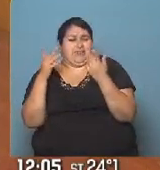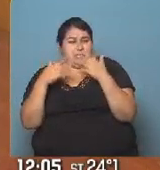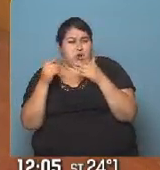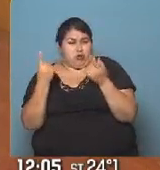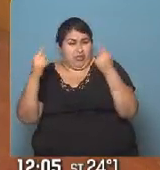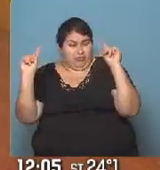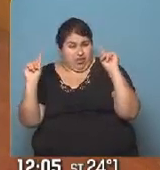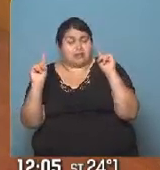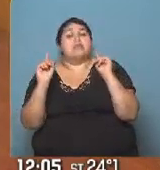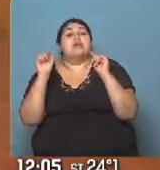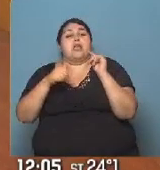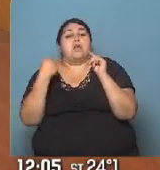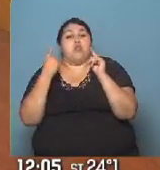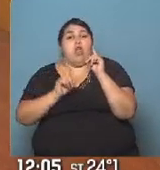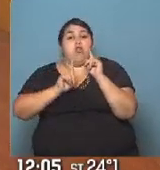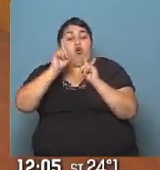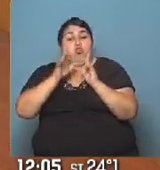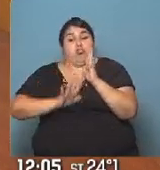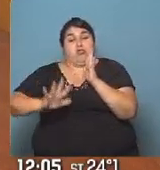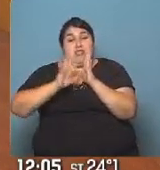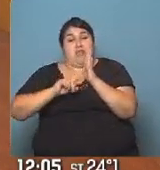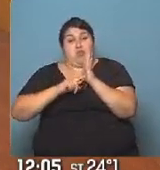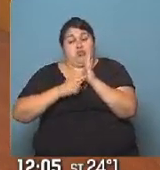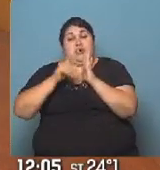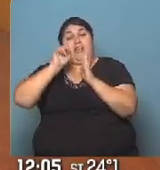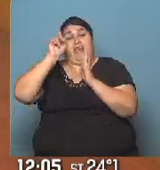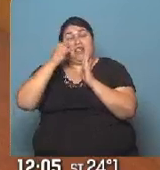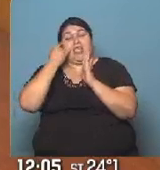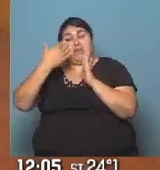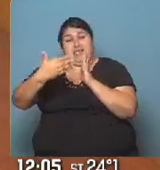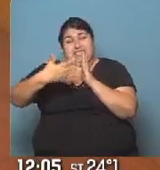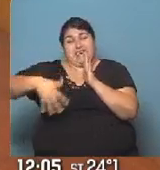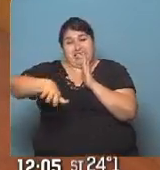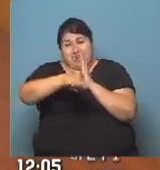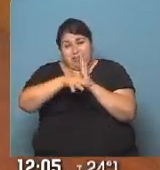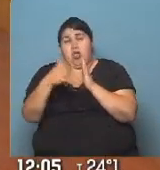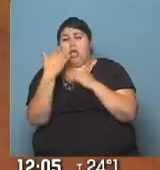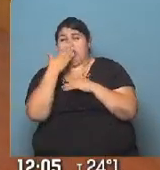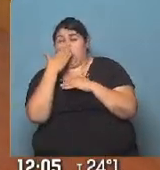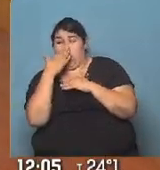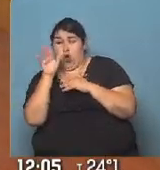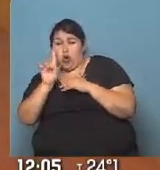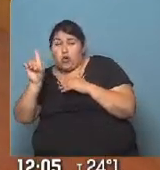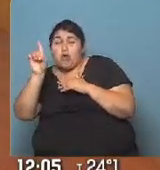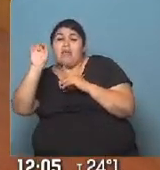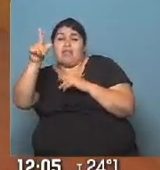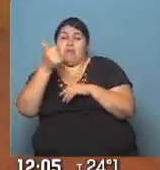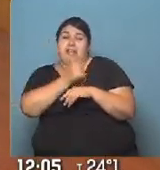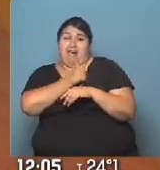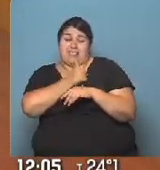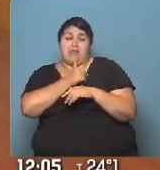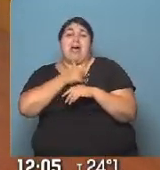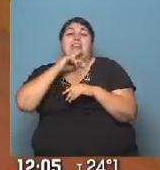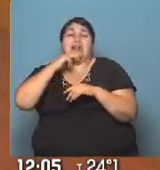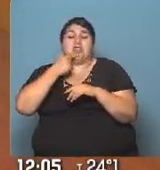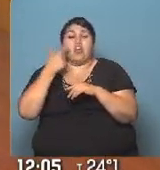va a afectar principalmente el norte y centro de la provincia de Buenos Aires, la ciudad de Buenos Aires, el Río de la Plata, el centro y noroeste de Córdoba, centro y este de Catamarca, La Rioja, San Juan y también